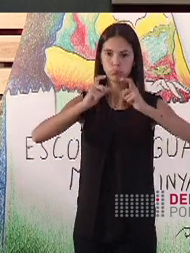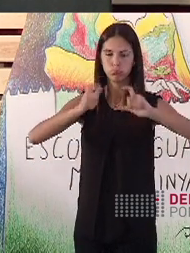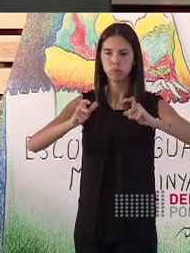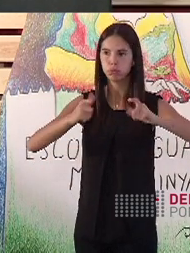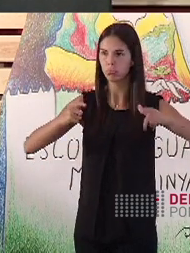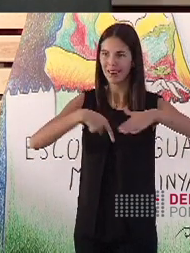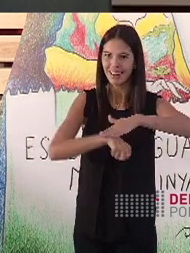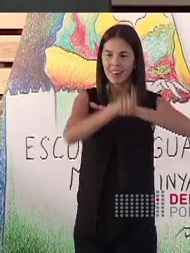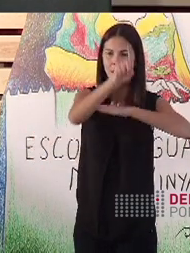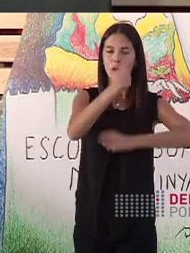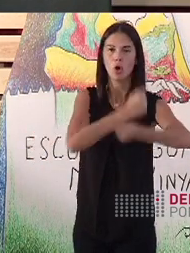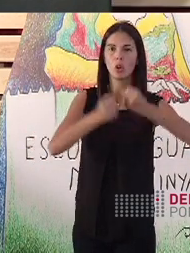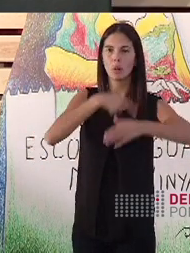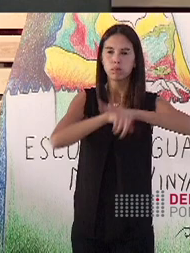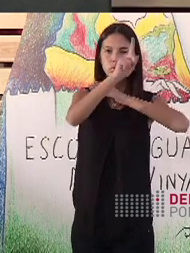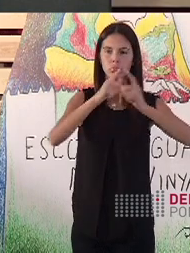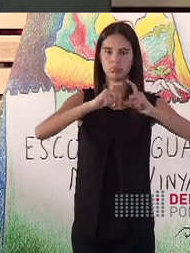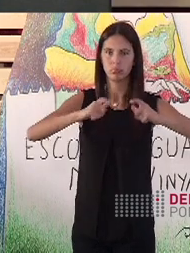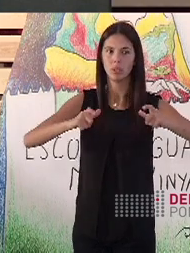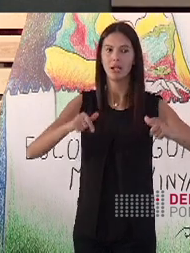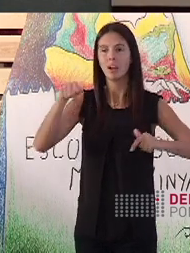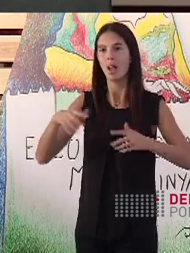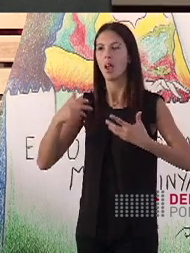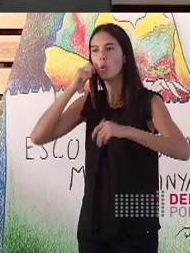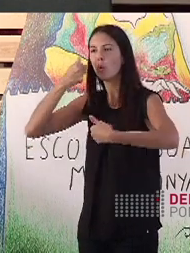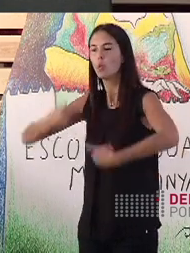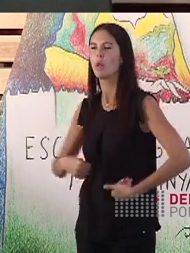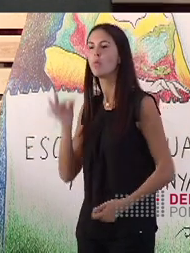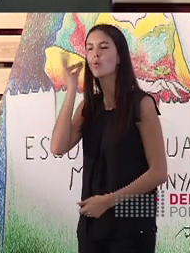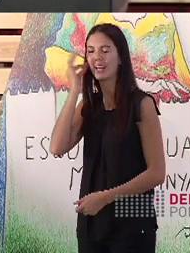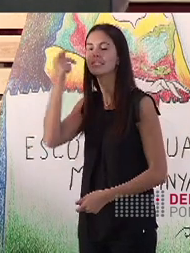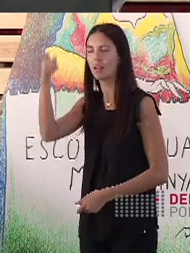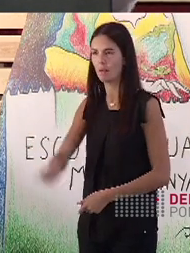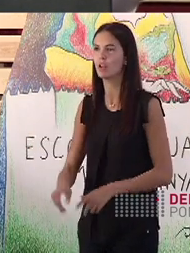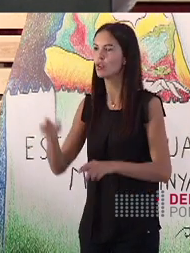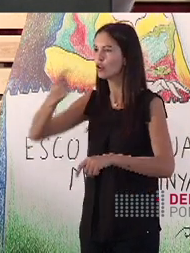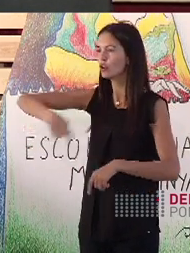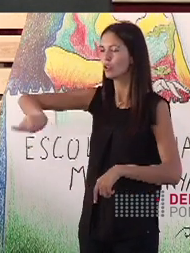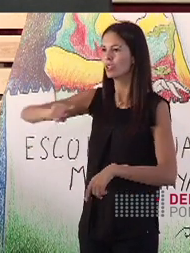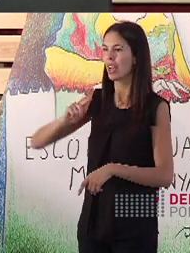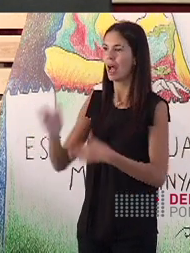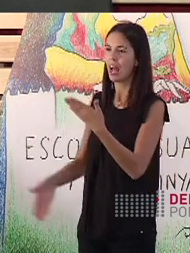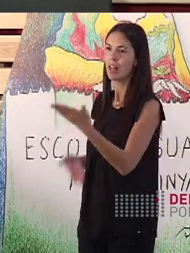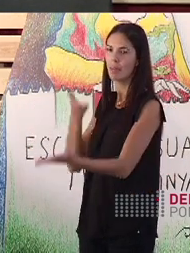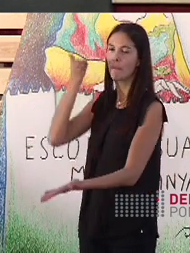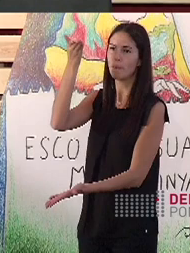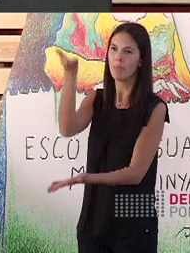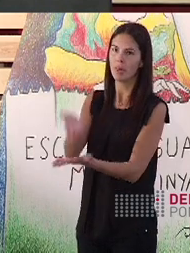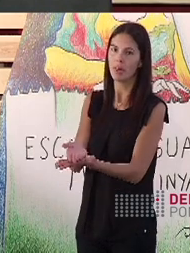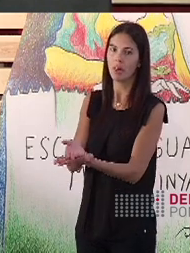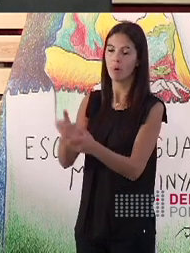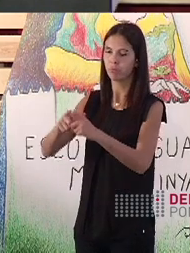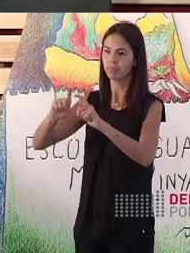económico sea siempre ilimitado, en la prostitución, en los cuerpos de las mujeres también. Necesitamos aumentar la demanda y la pornografía